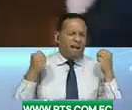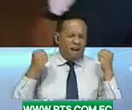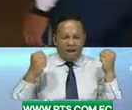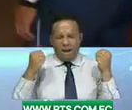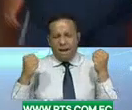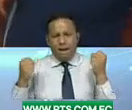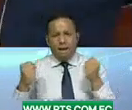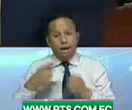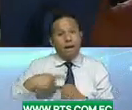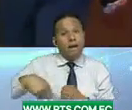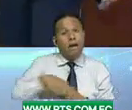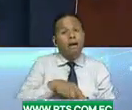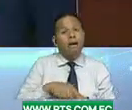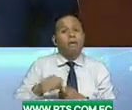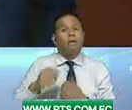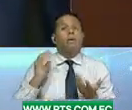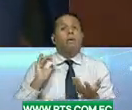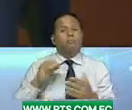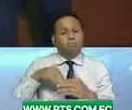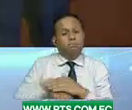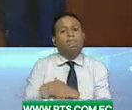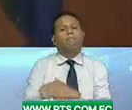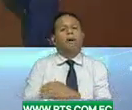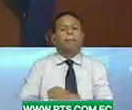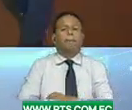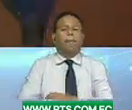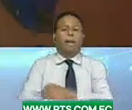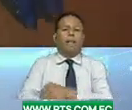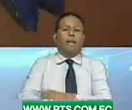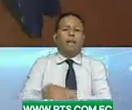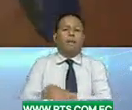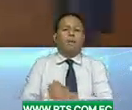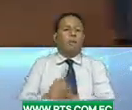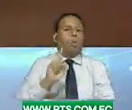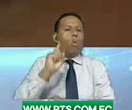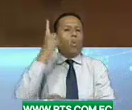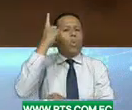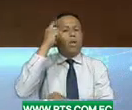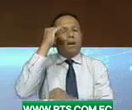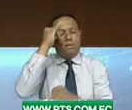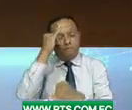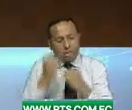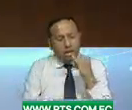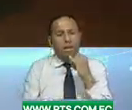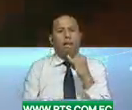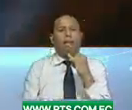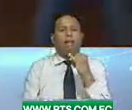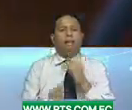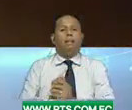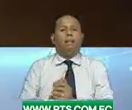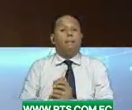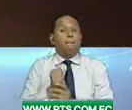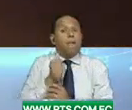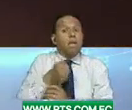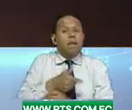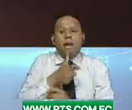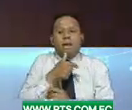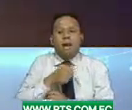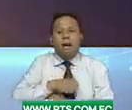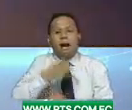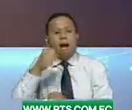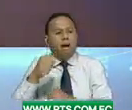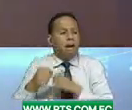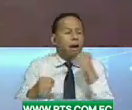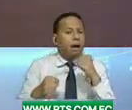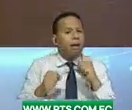a la espera del gran partido. La final única. Mañana se conoce quién será el ganador. de esta